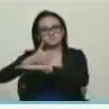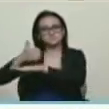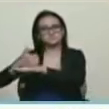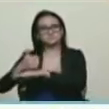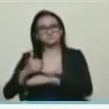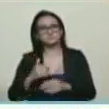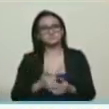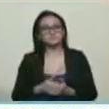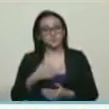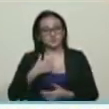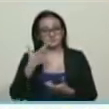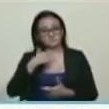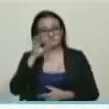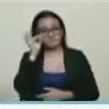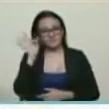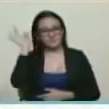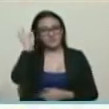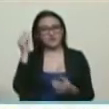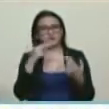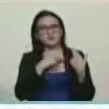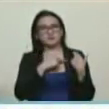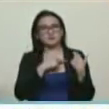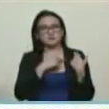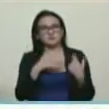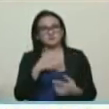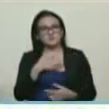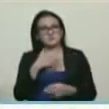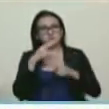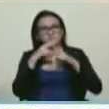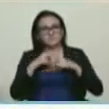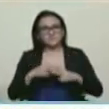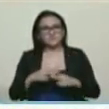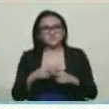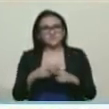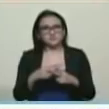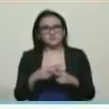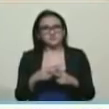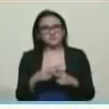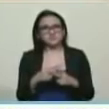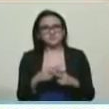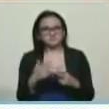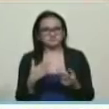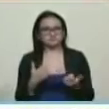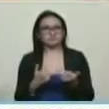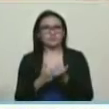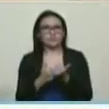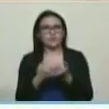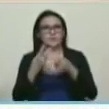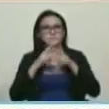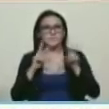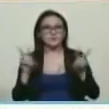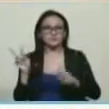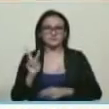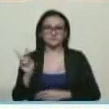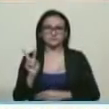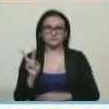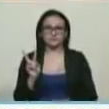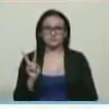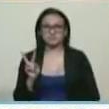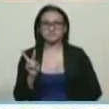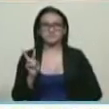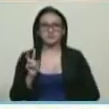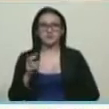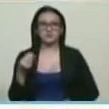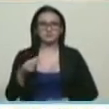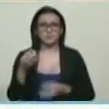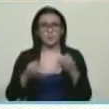como fiscal general de la República, repito, me siento honrado de colocar un grano de arena por la paz de este país y hacer